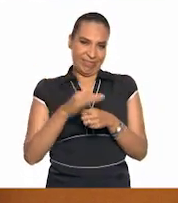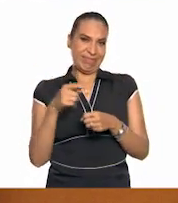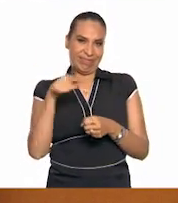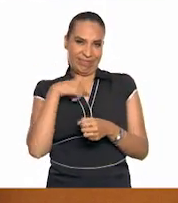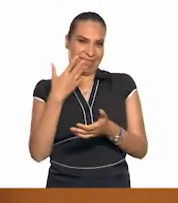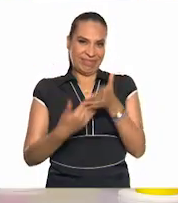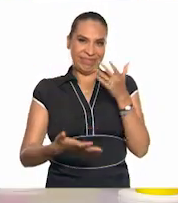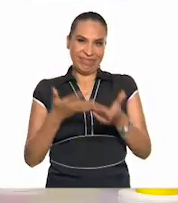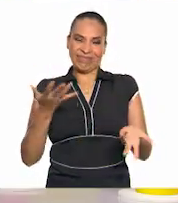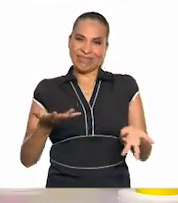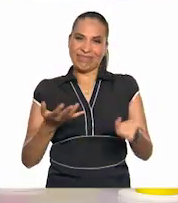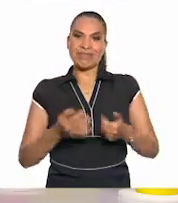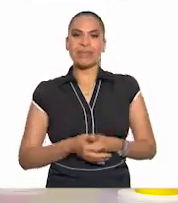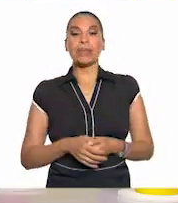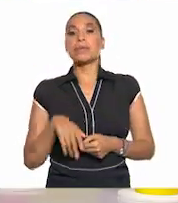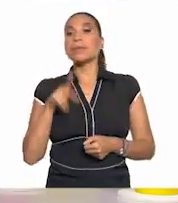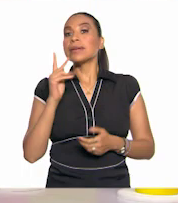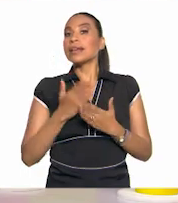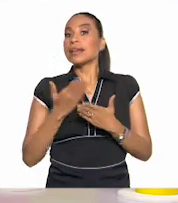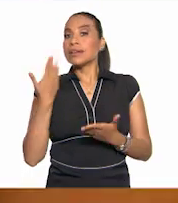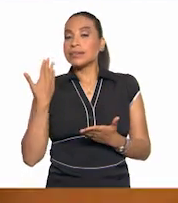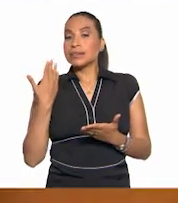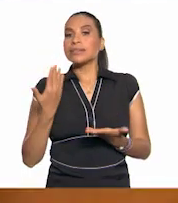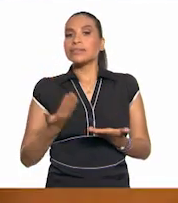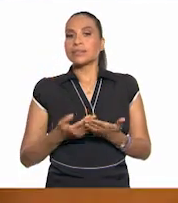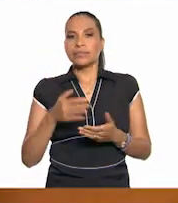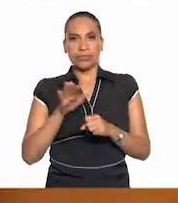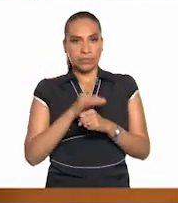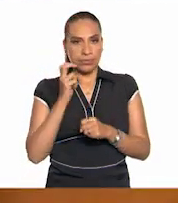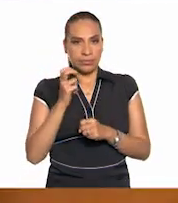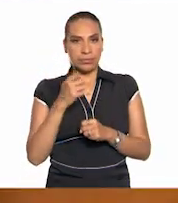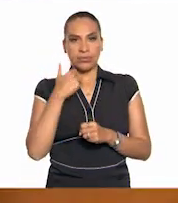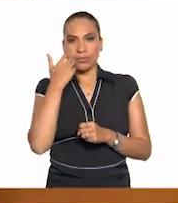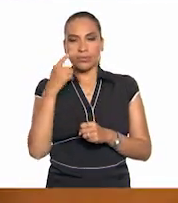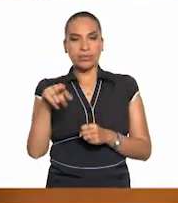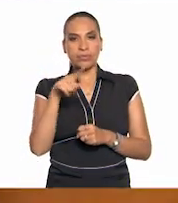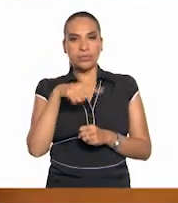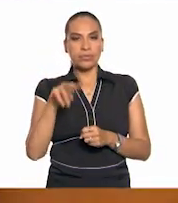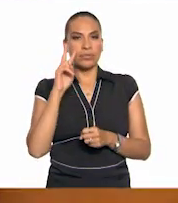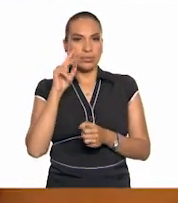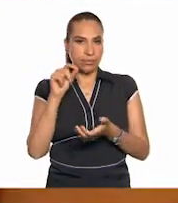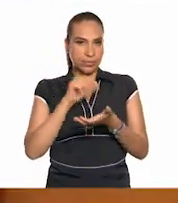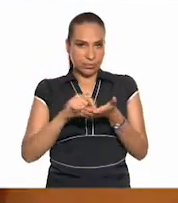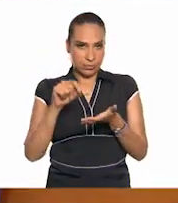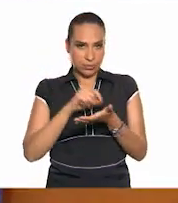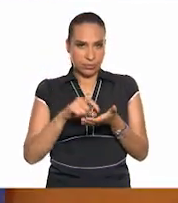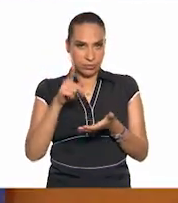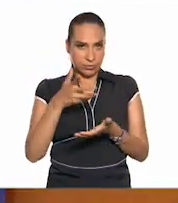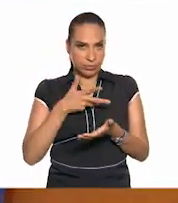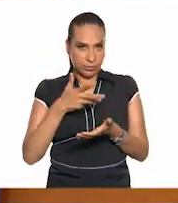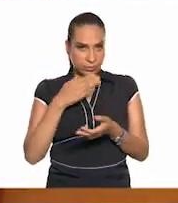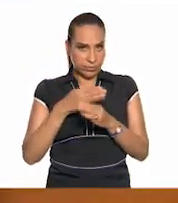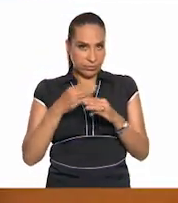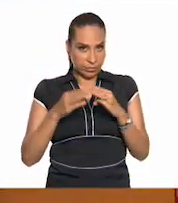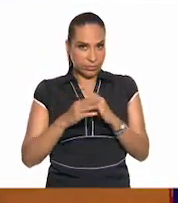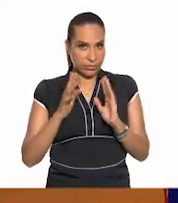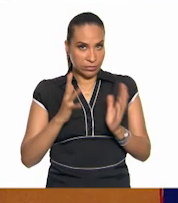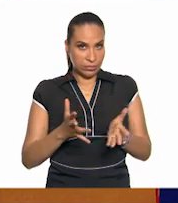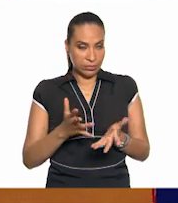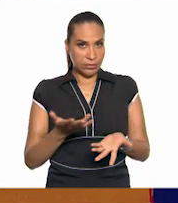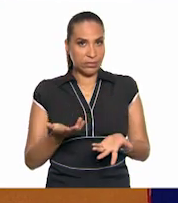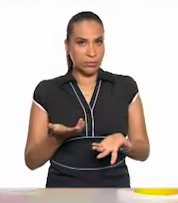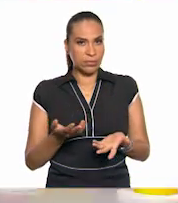¿no? Sí. Pero antes, para ello, quiero que tomen nota. ¿Tú tienes ya tus materiales? Ah, pero